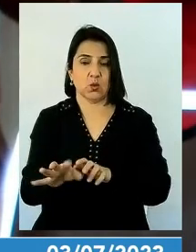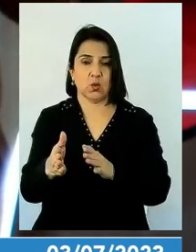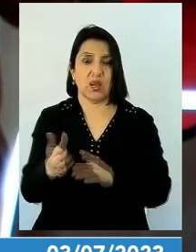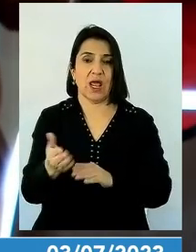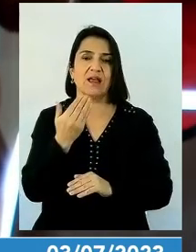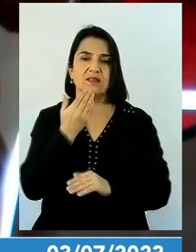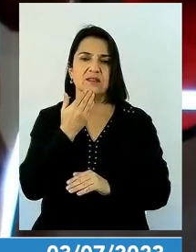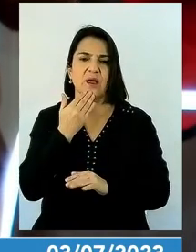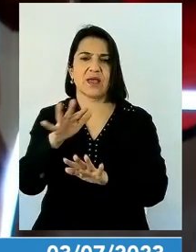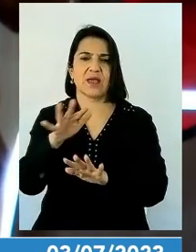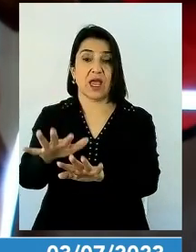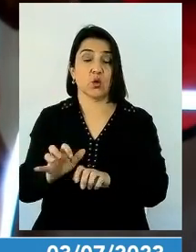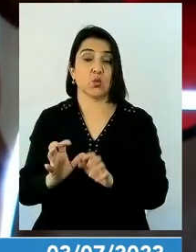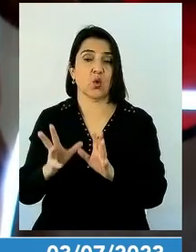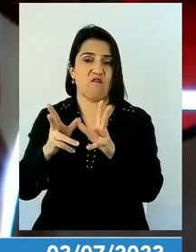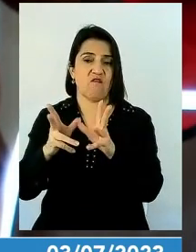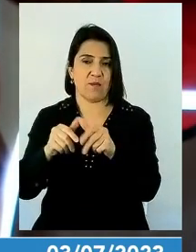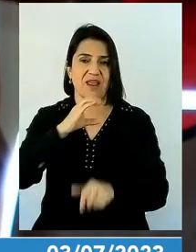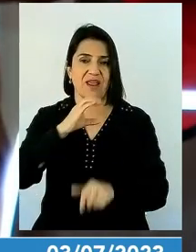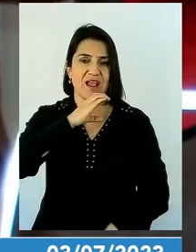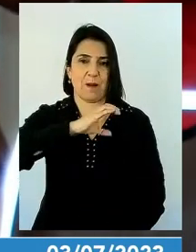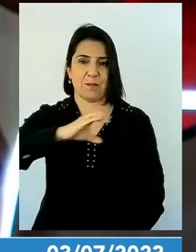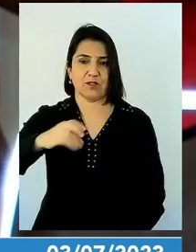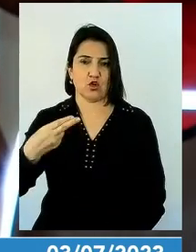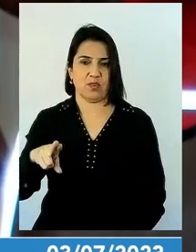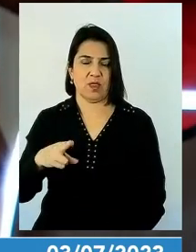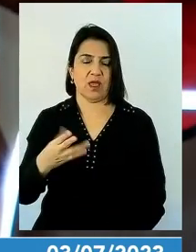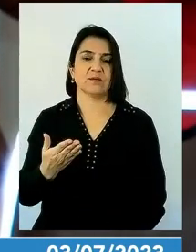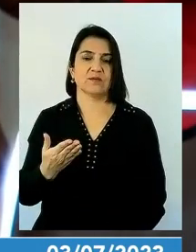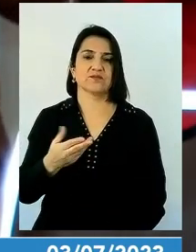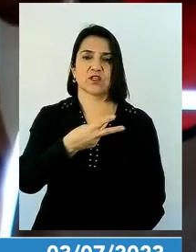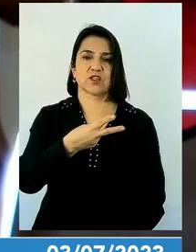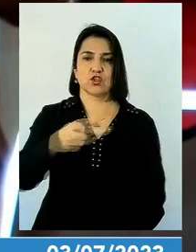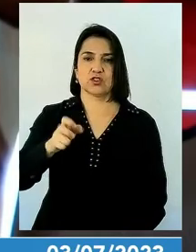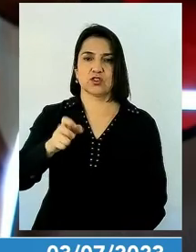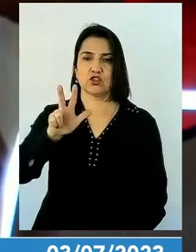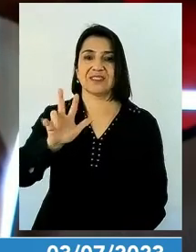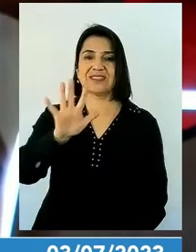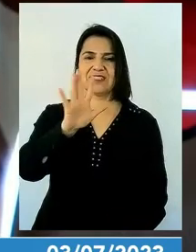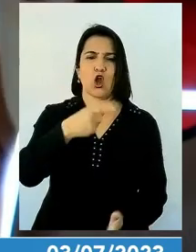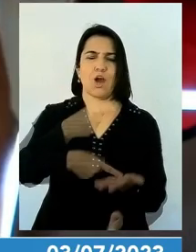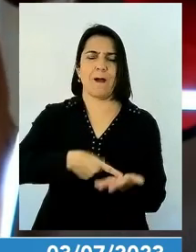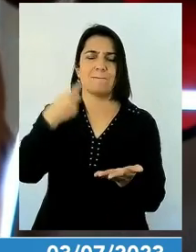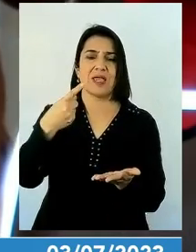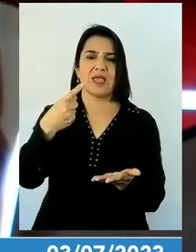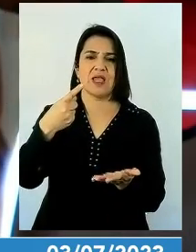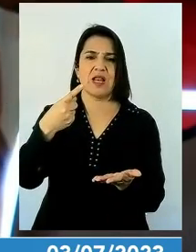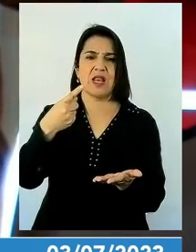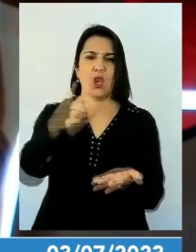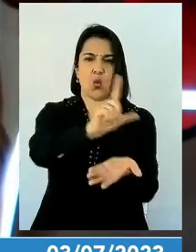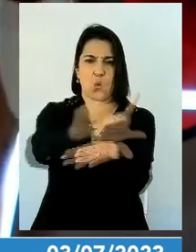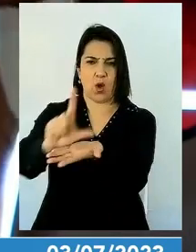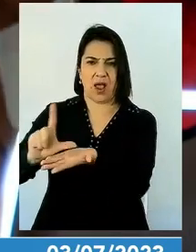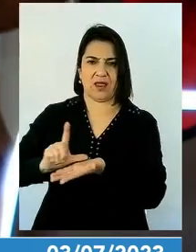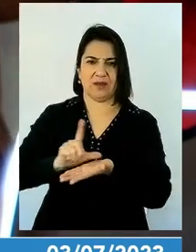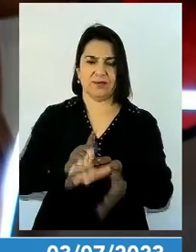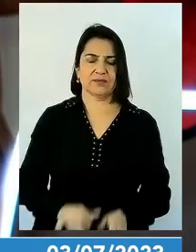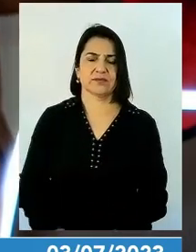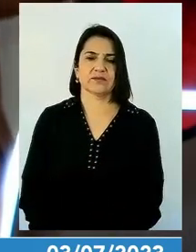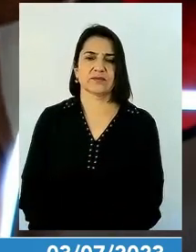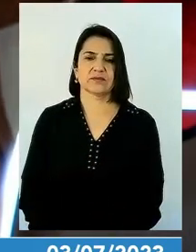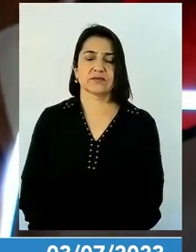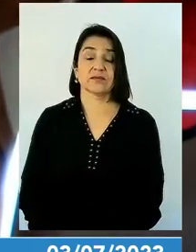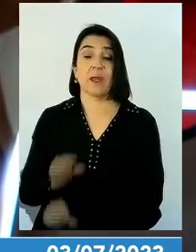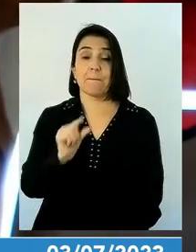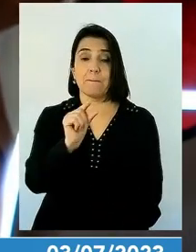familiar campesina. Son 285.000 propiedades agrícolas. La pequeña agricultura equivale